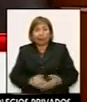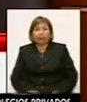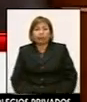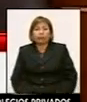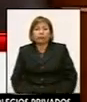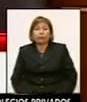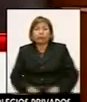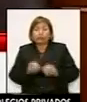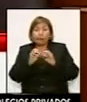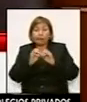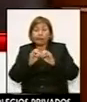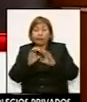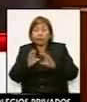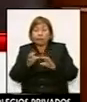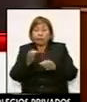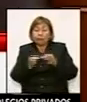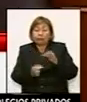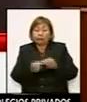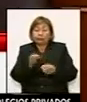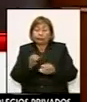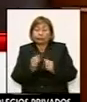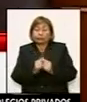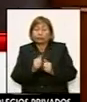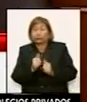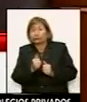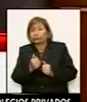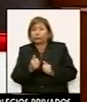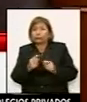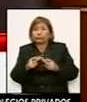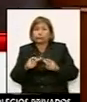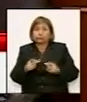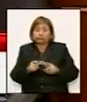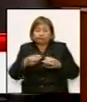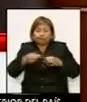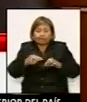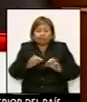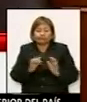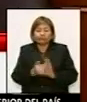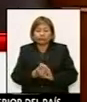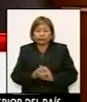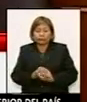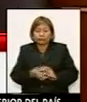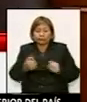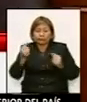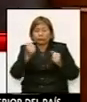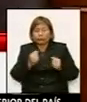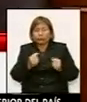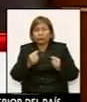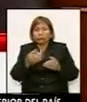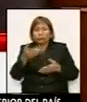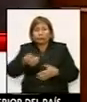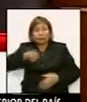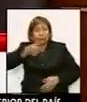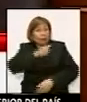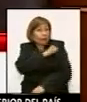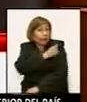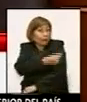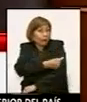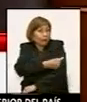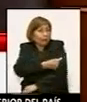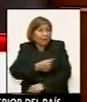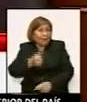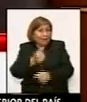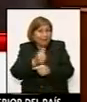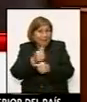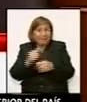mayor transparencia en los procesos judiciales y por otro lado permitiría a las autoridades del sistema de justicia trabajar de manera